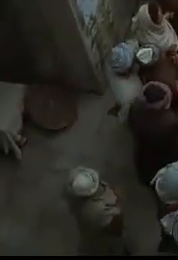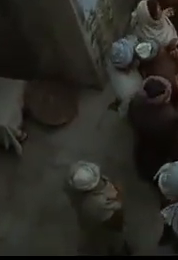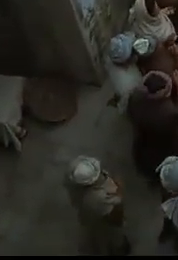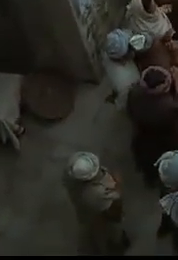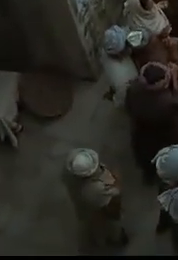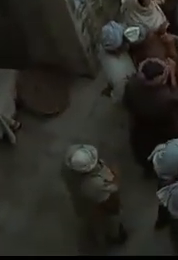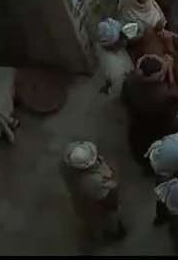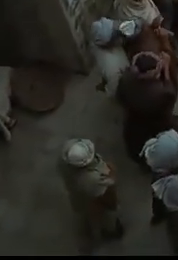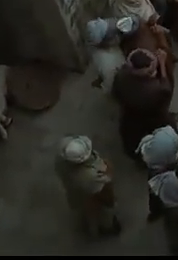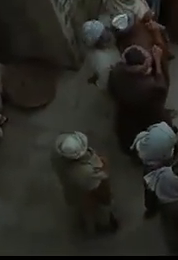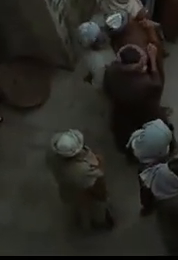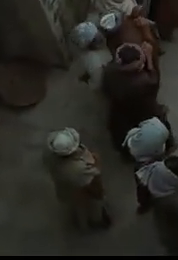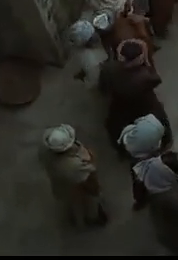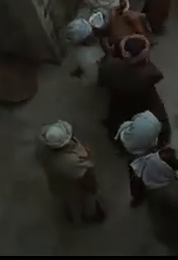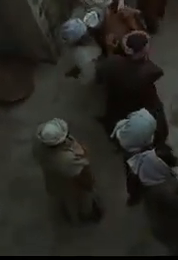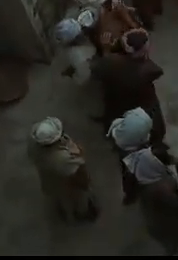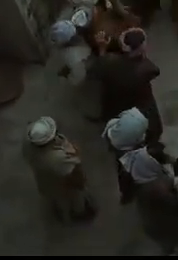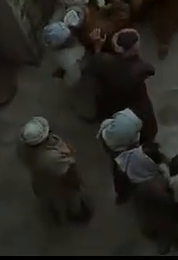¡Déjenlo!